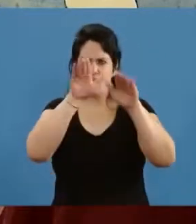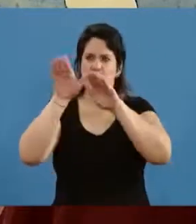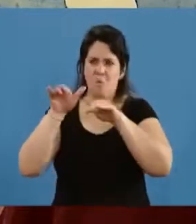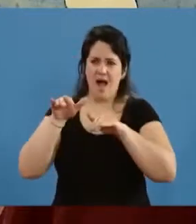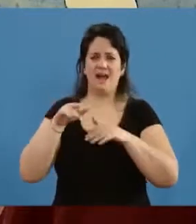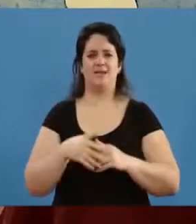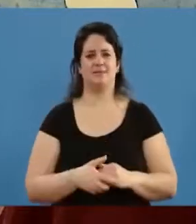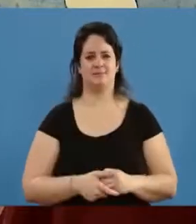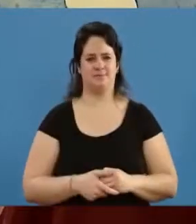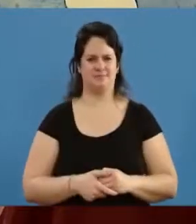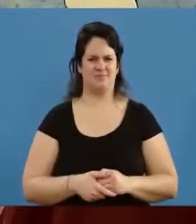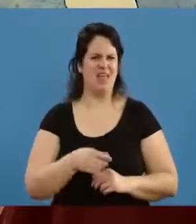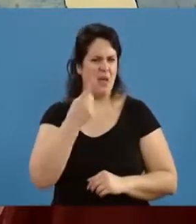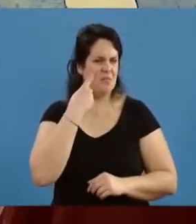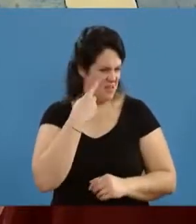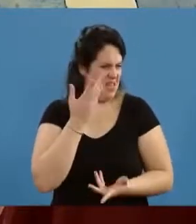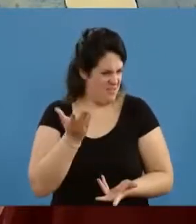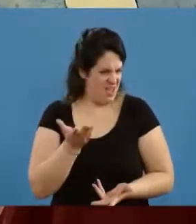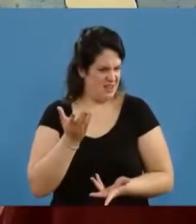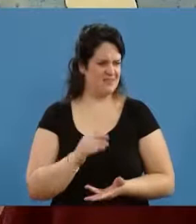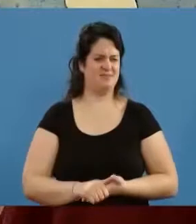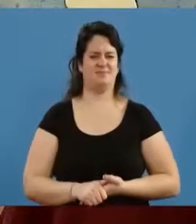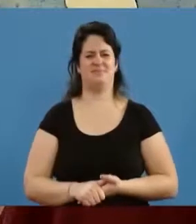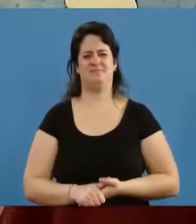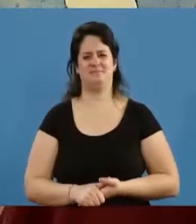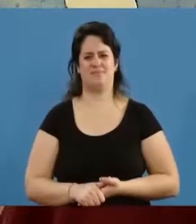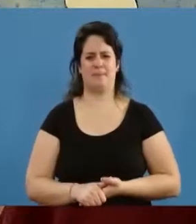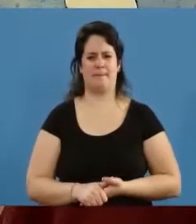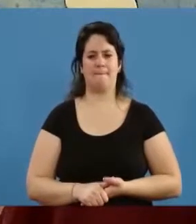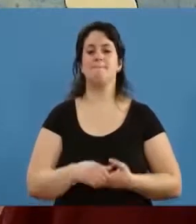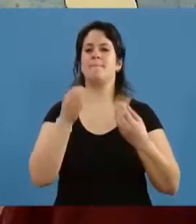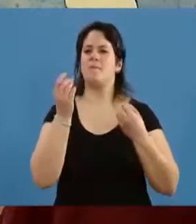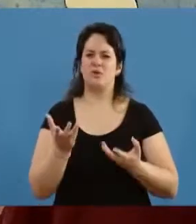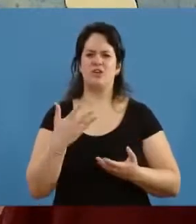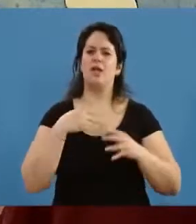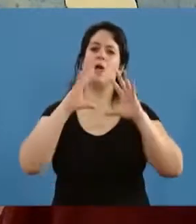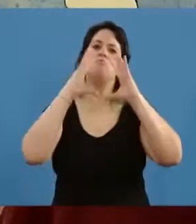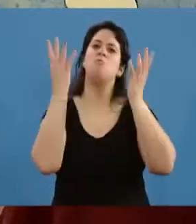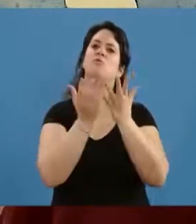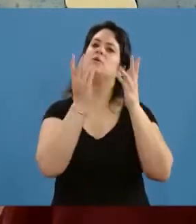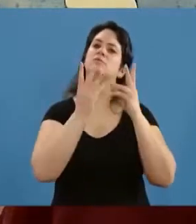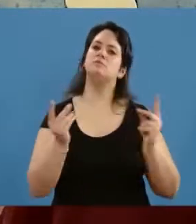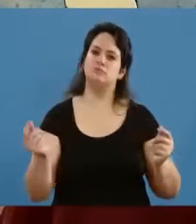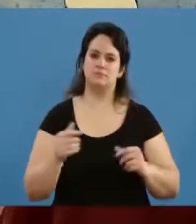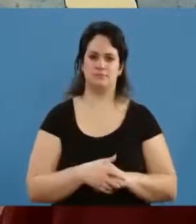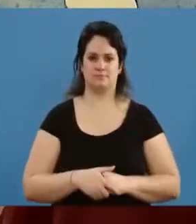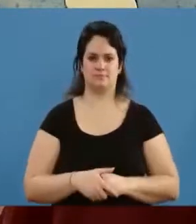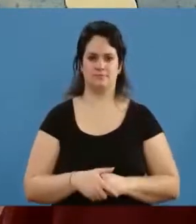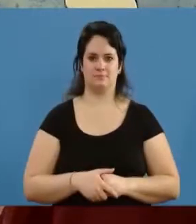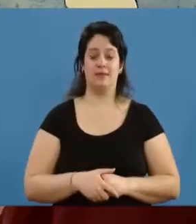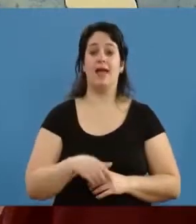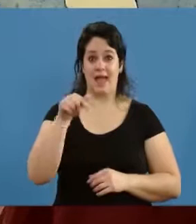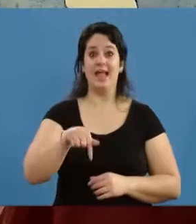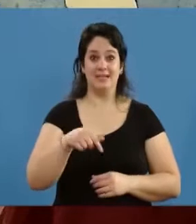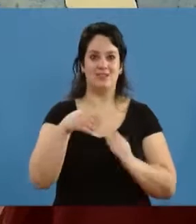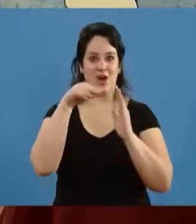iguales? ¿Existen todavía? ¿Por qué será un mundo perdido? Eso